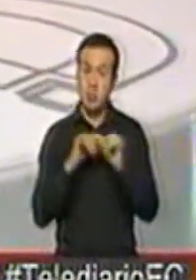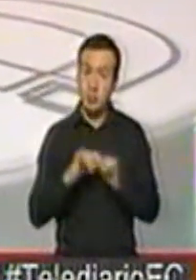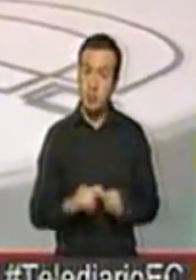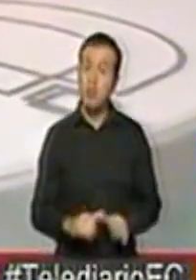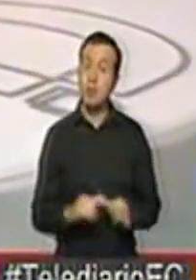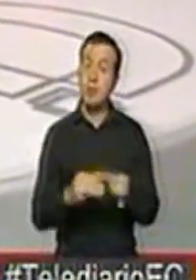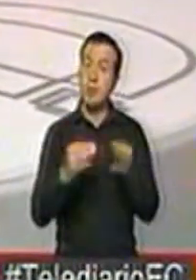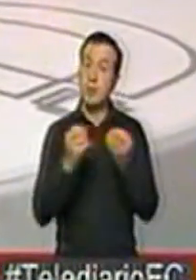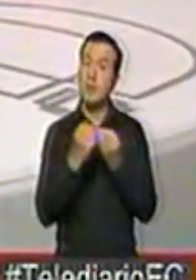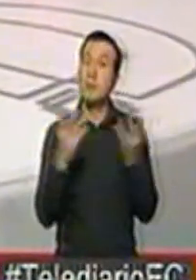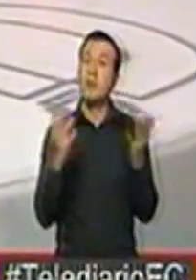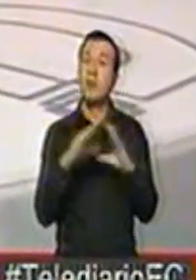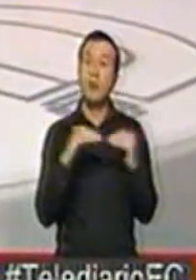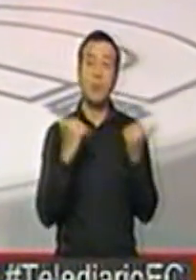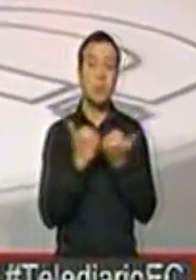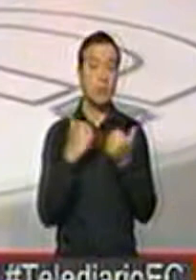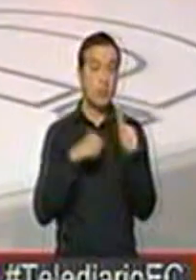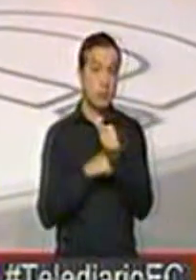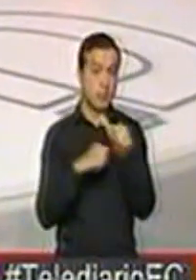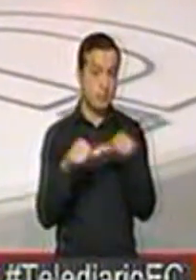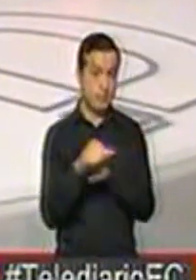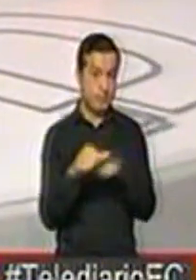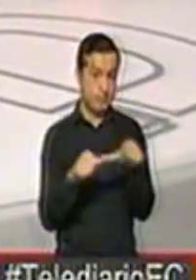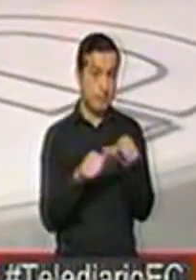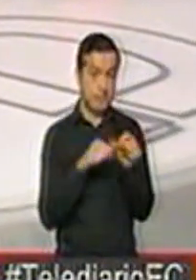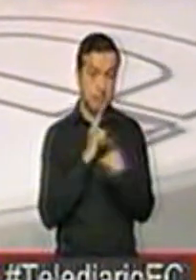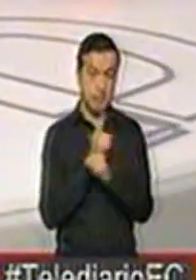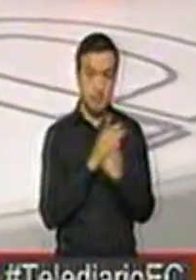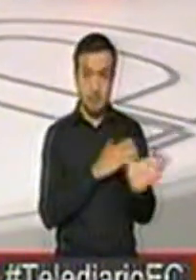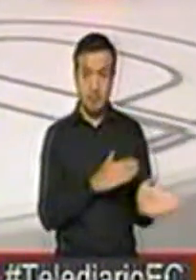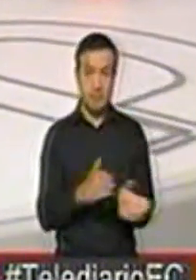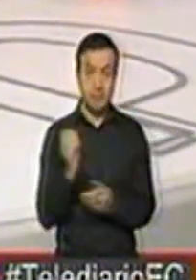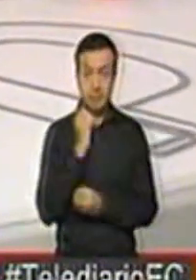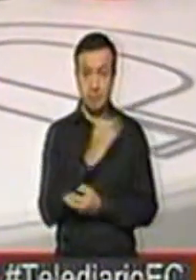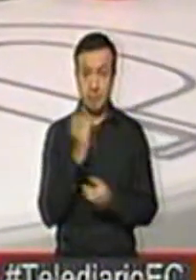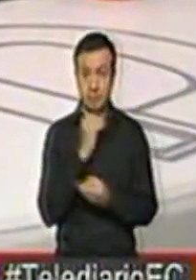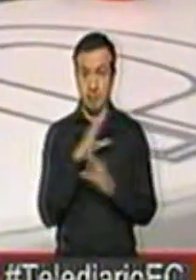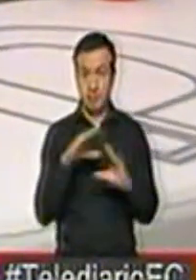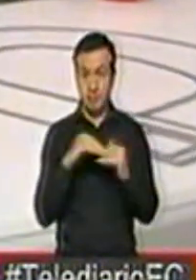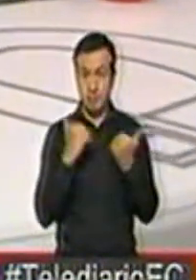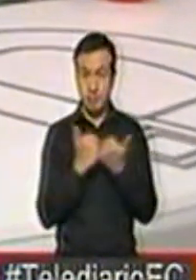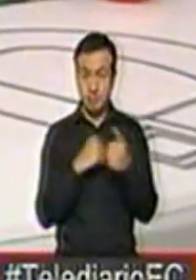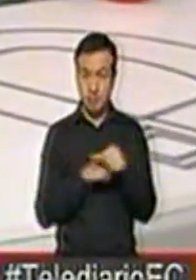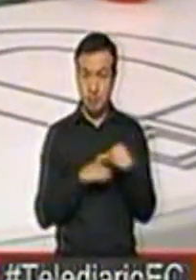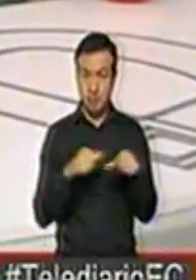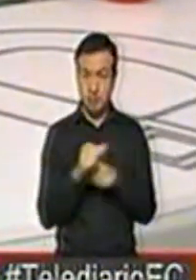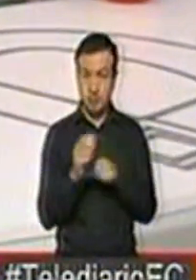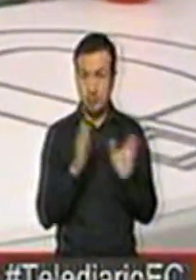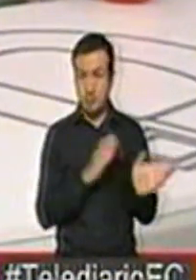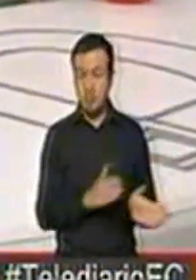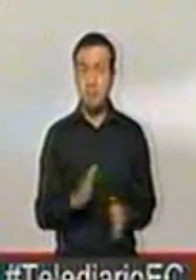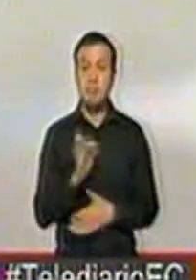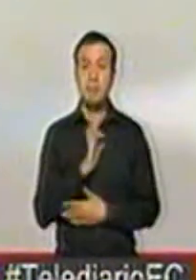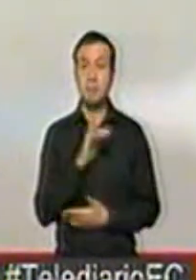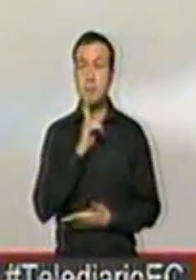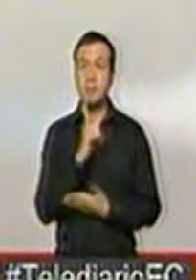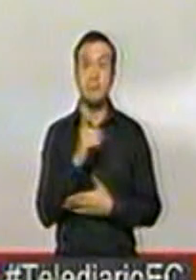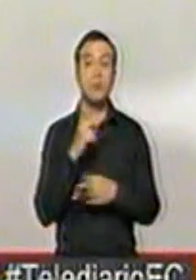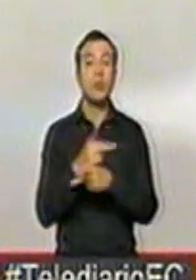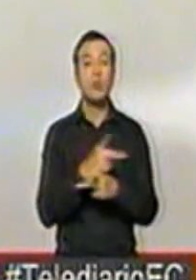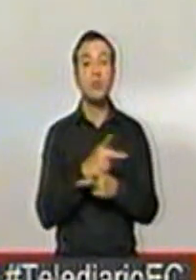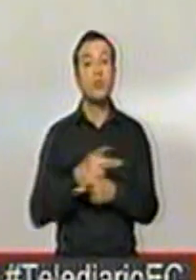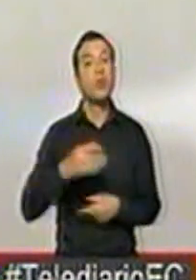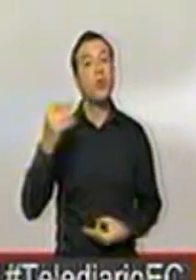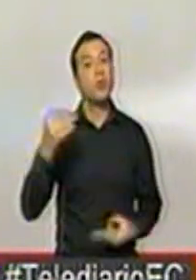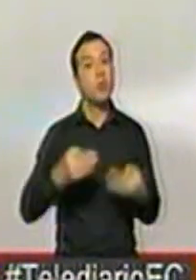efectivamente puedan comisiones asesoras y con base en ese informe de las comisiones asesoras desde el punto de vista técnico el primer consejo de la